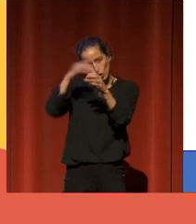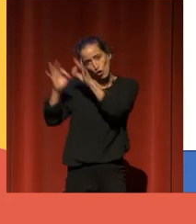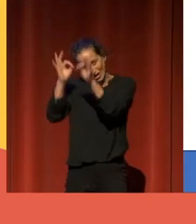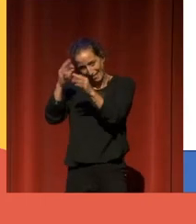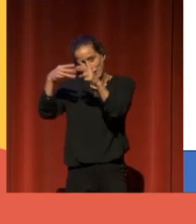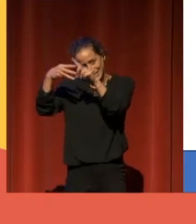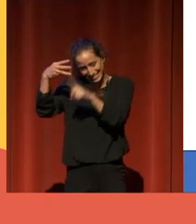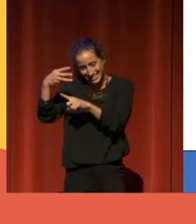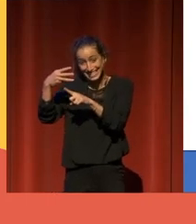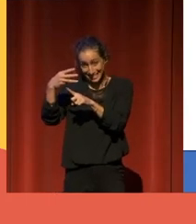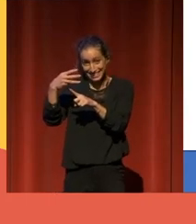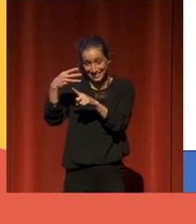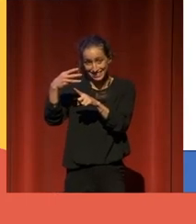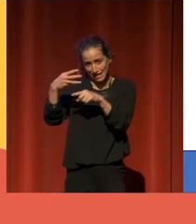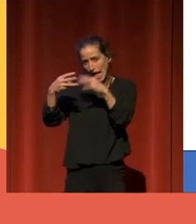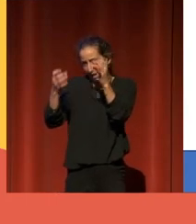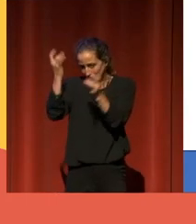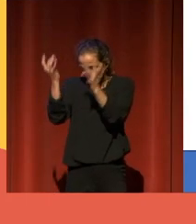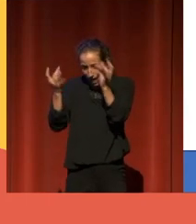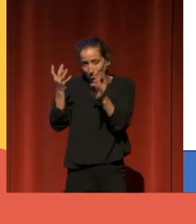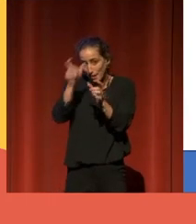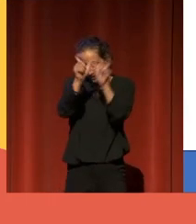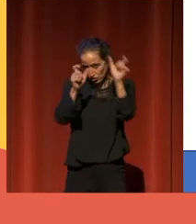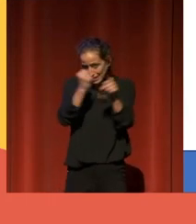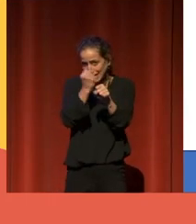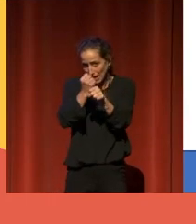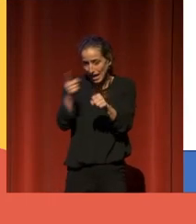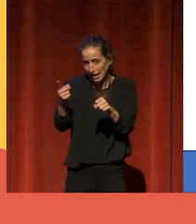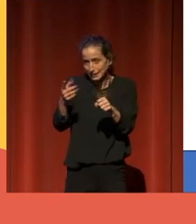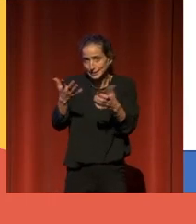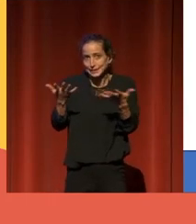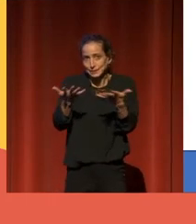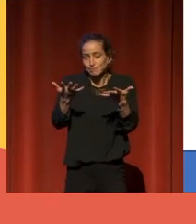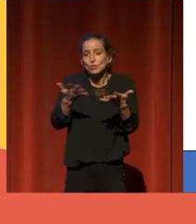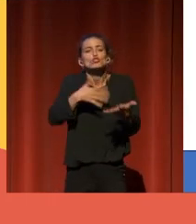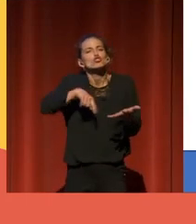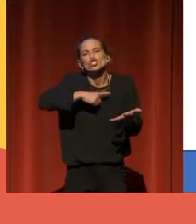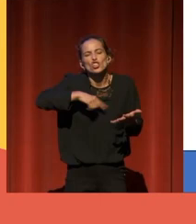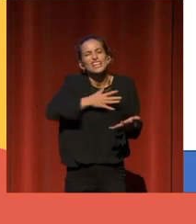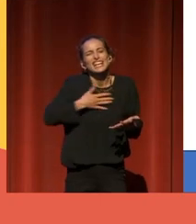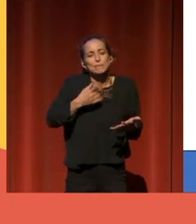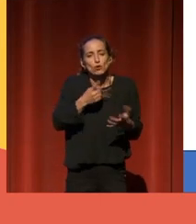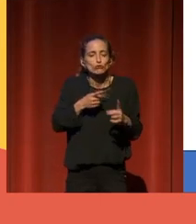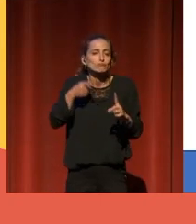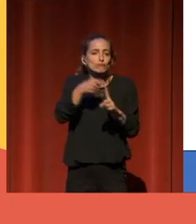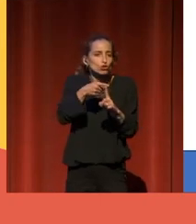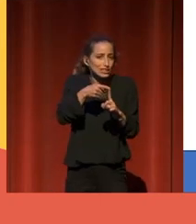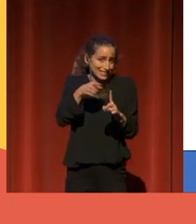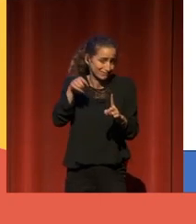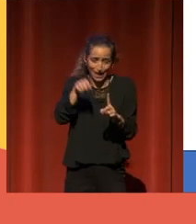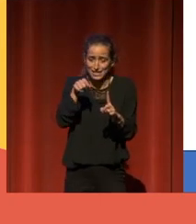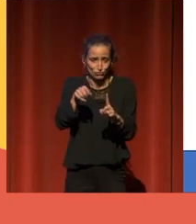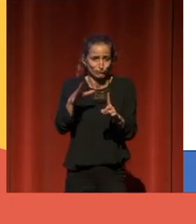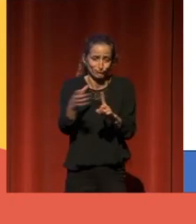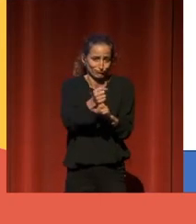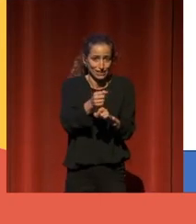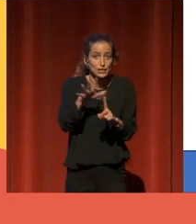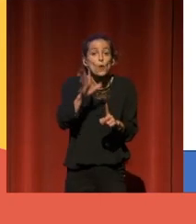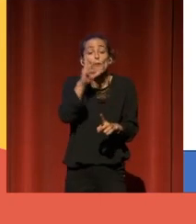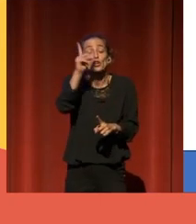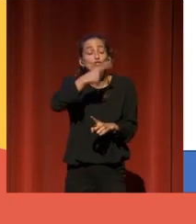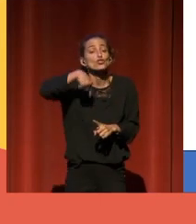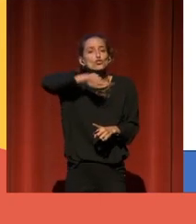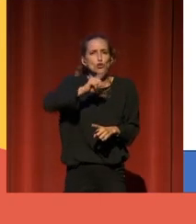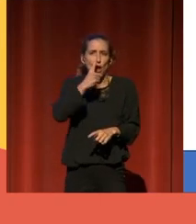nuestras actividades y lo que queremos conseguir Y esa es la razón por la cual comenzamos